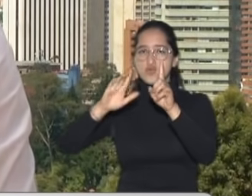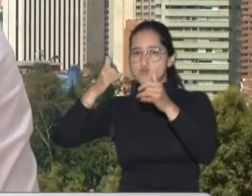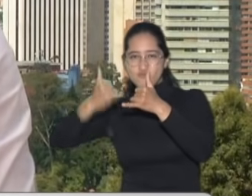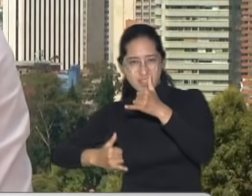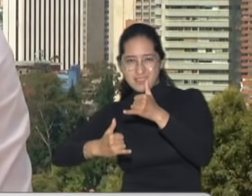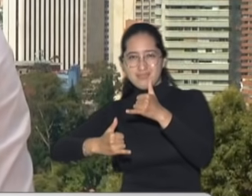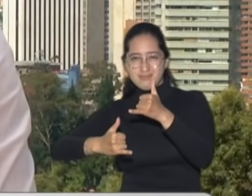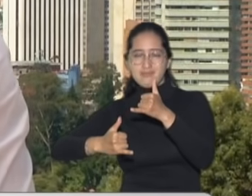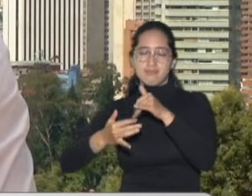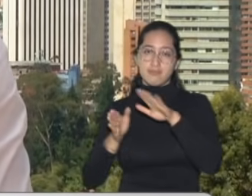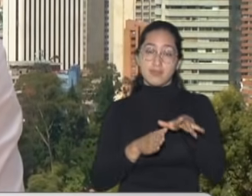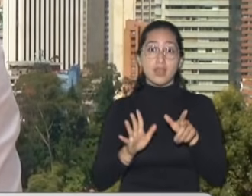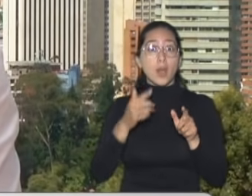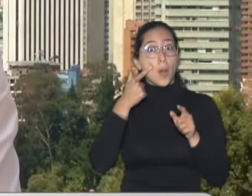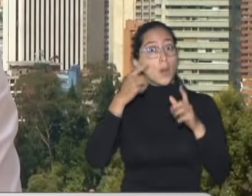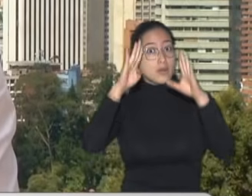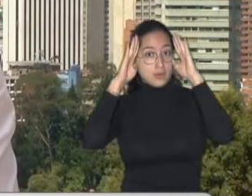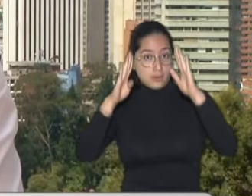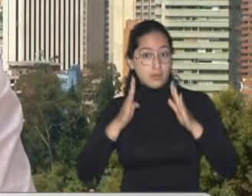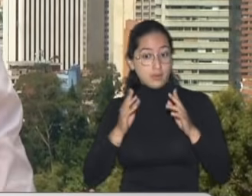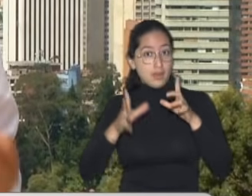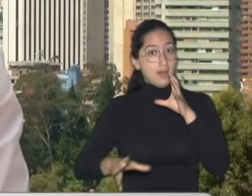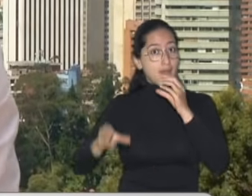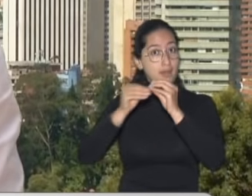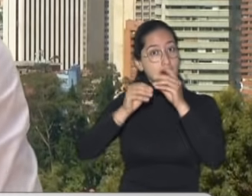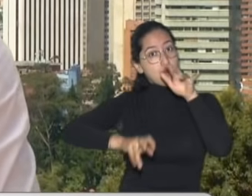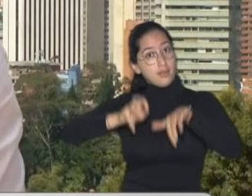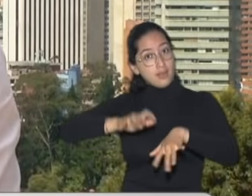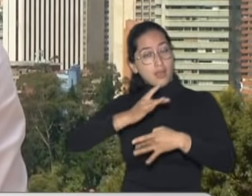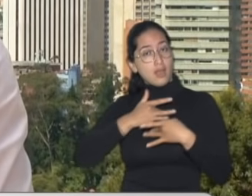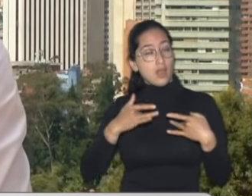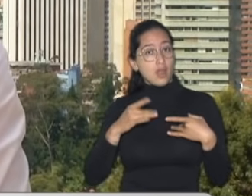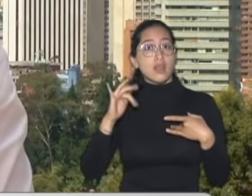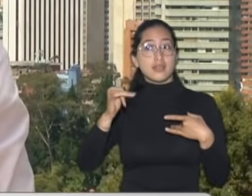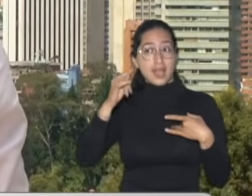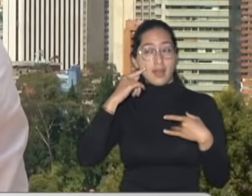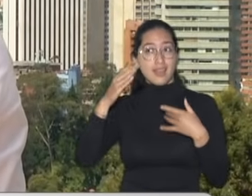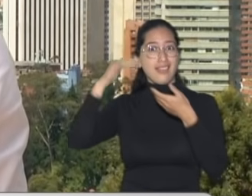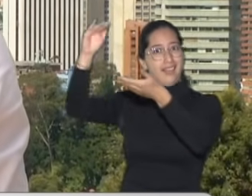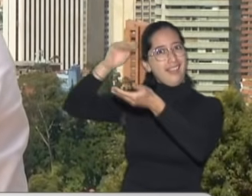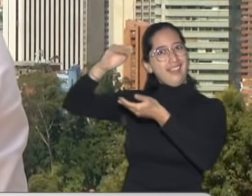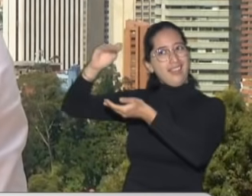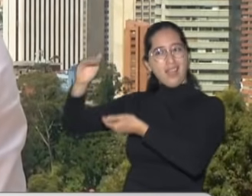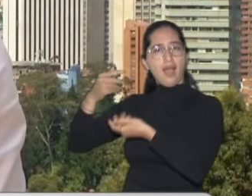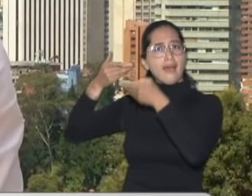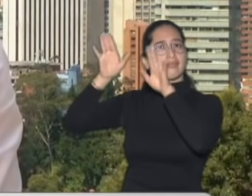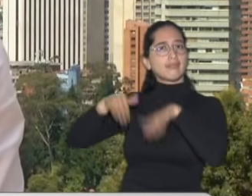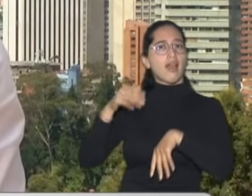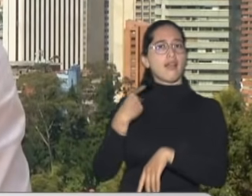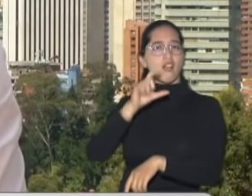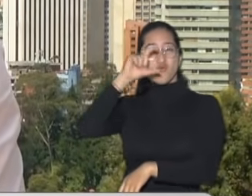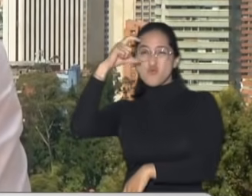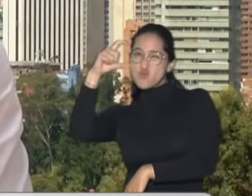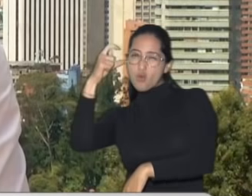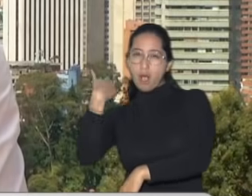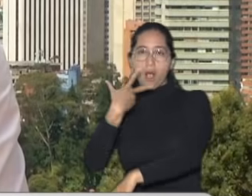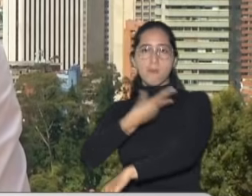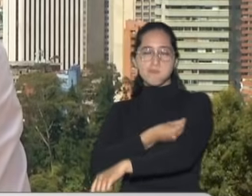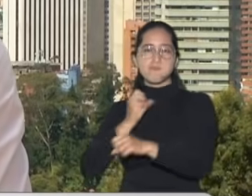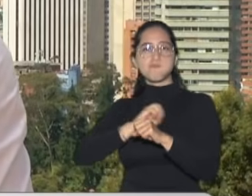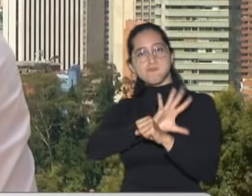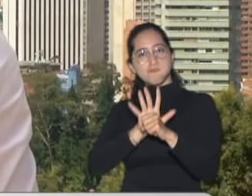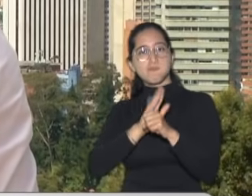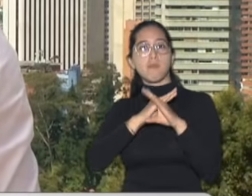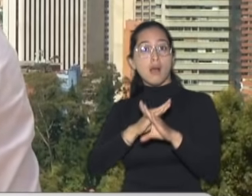Y mucha atención, porque el secretario de Salud también aseguró que aunque lleguen las primeras dosis de la vacuna y se realice la jornada de inmunización, se podría registrar